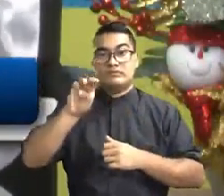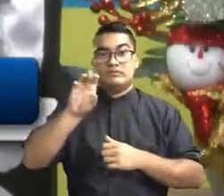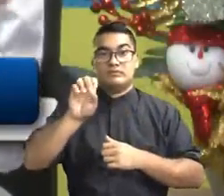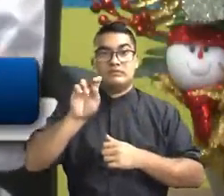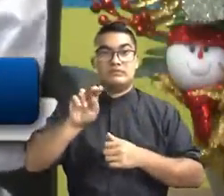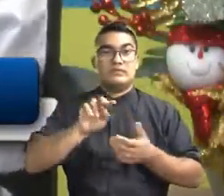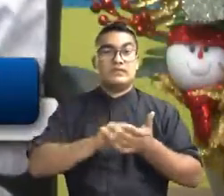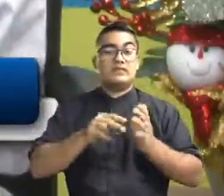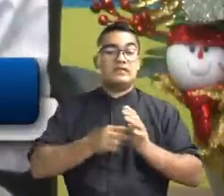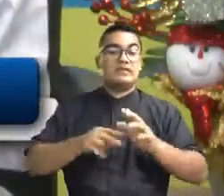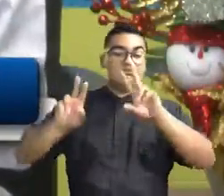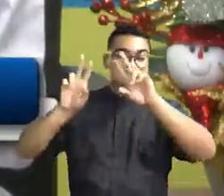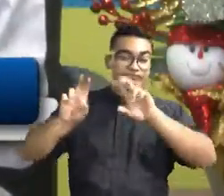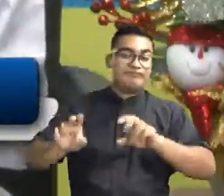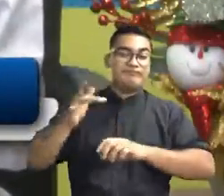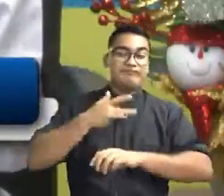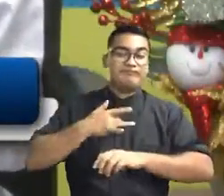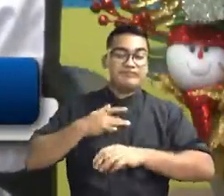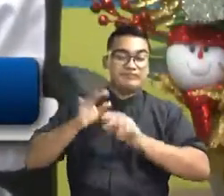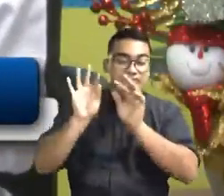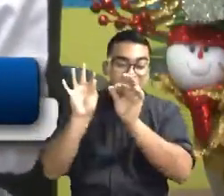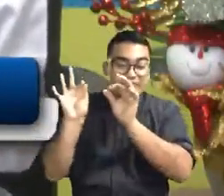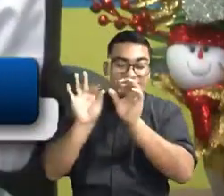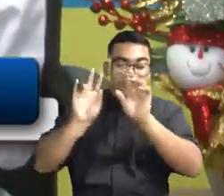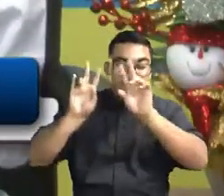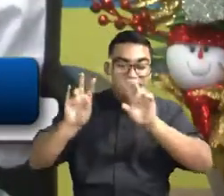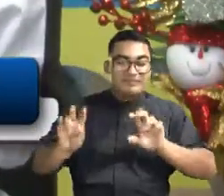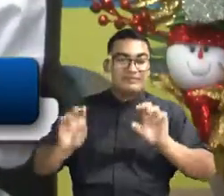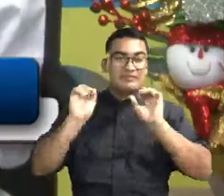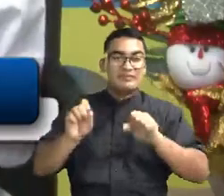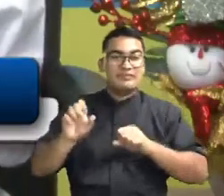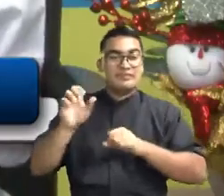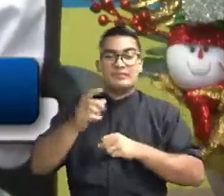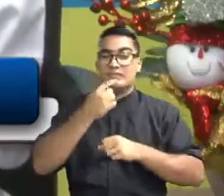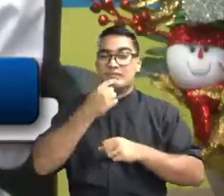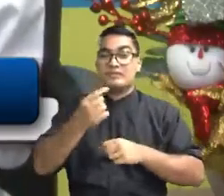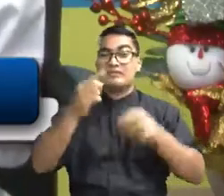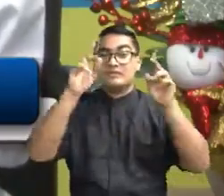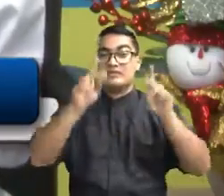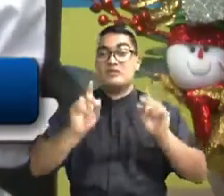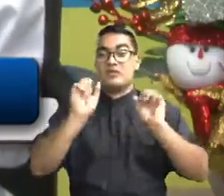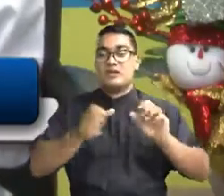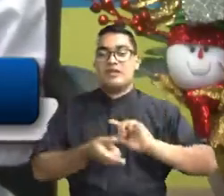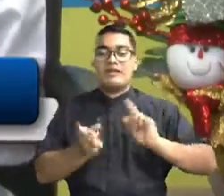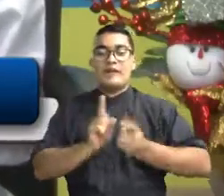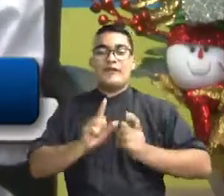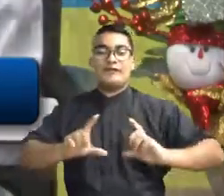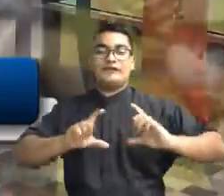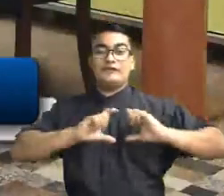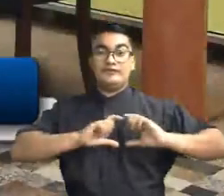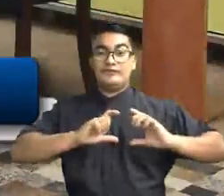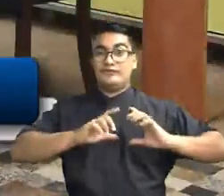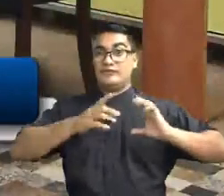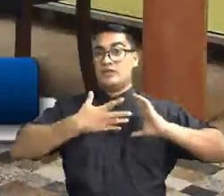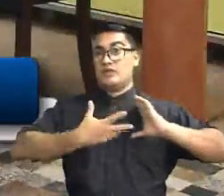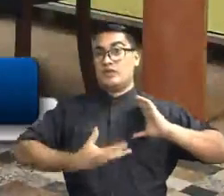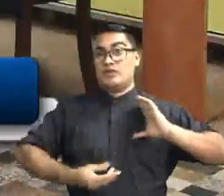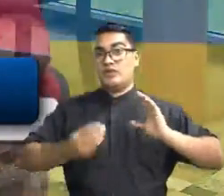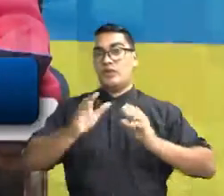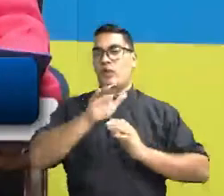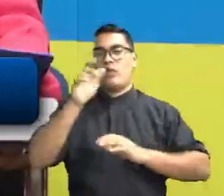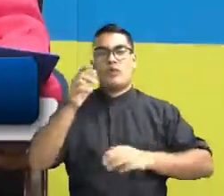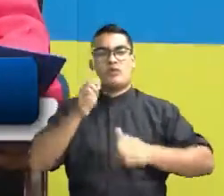ser evaluado, pues. Es una evaluación muy rigurosa para seleccionar un paciente que le vaya a hacer un trasplante. Además del pulmón, ¿qué otros